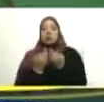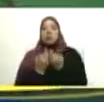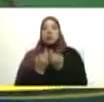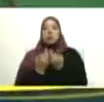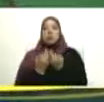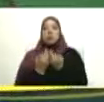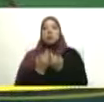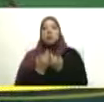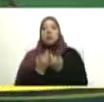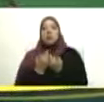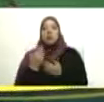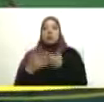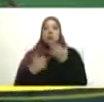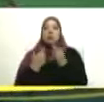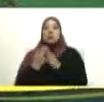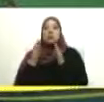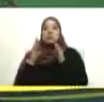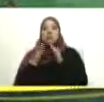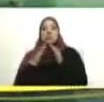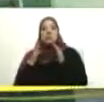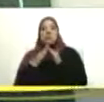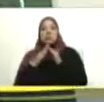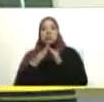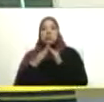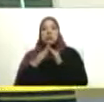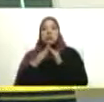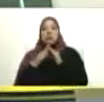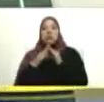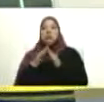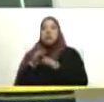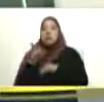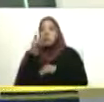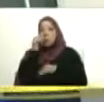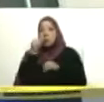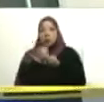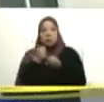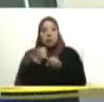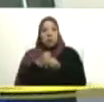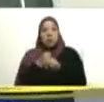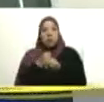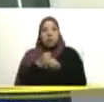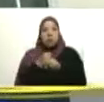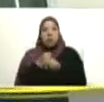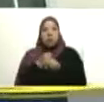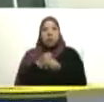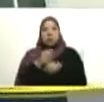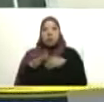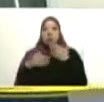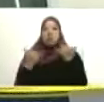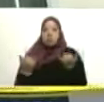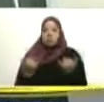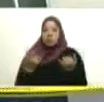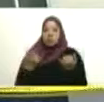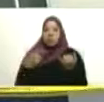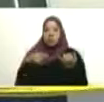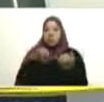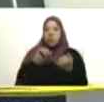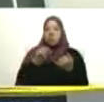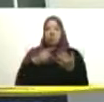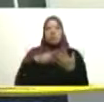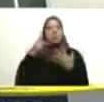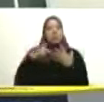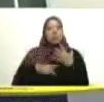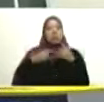hoy se benefician de este urbanismo Doña Rosa, que estamos entregando, que tiene un